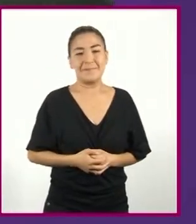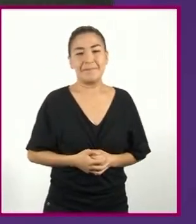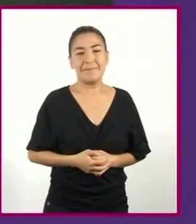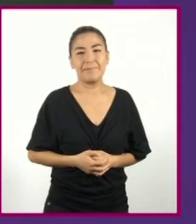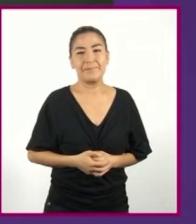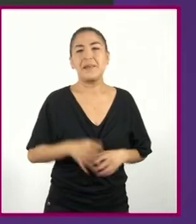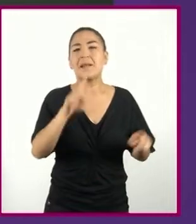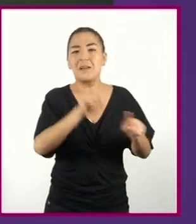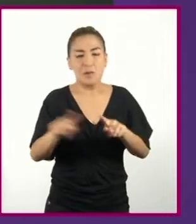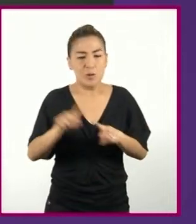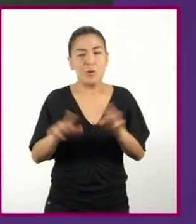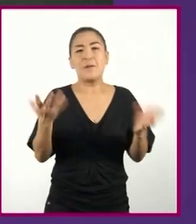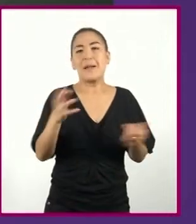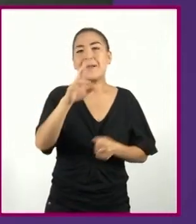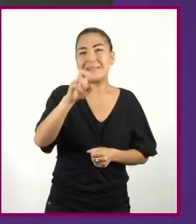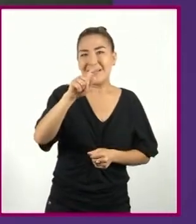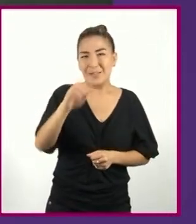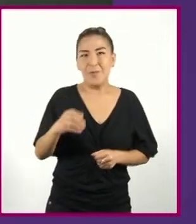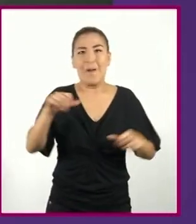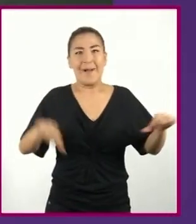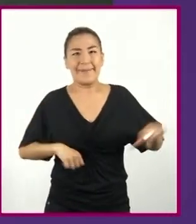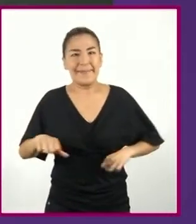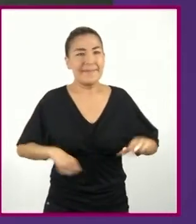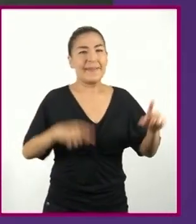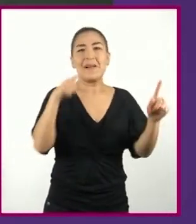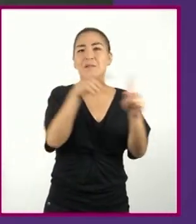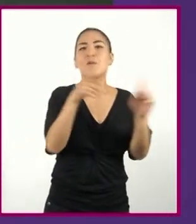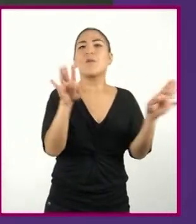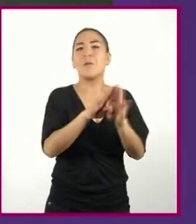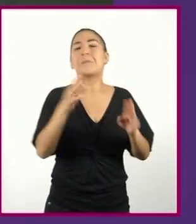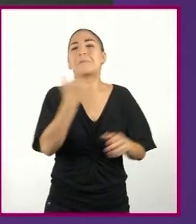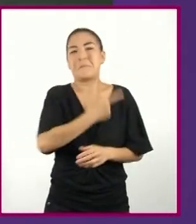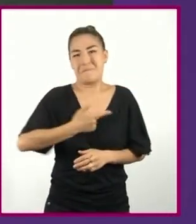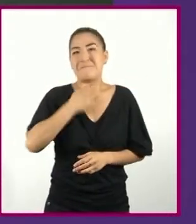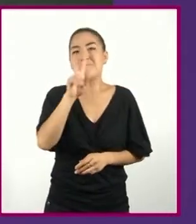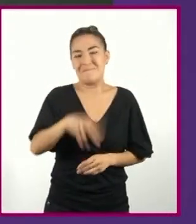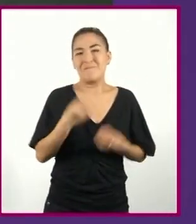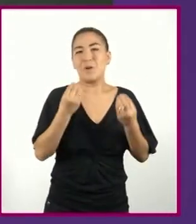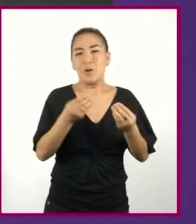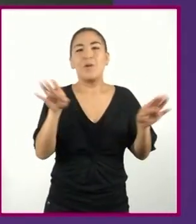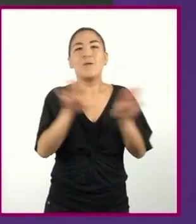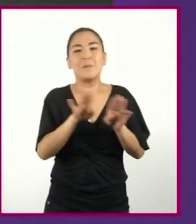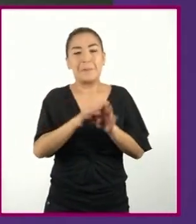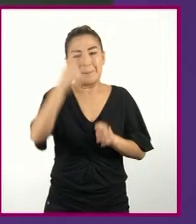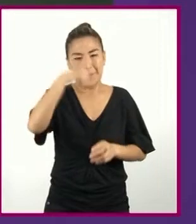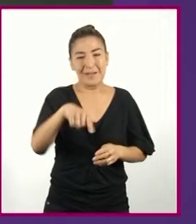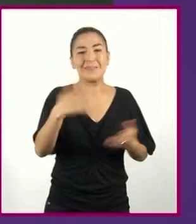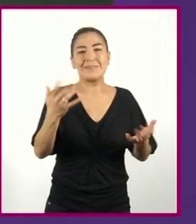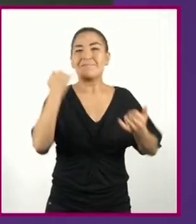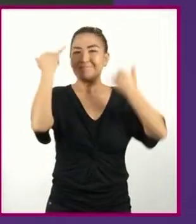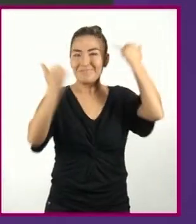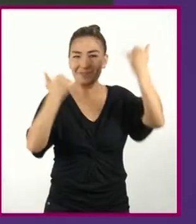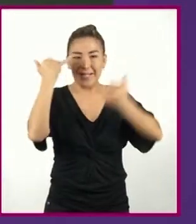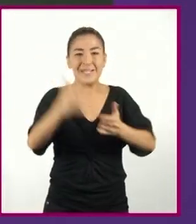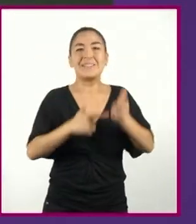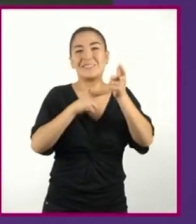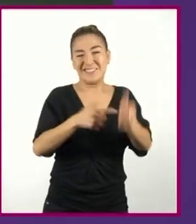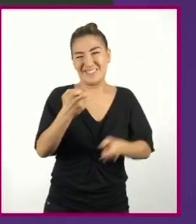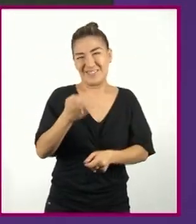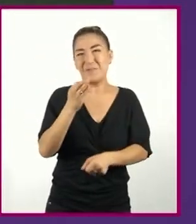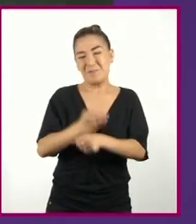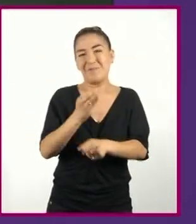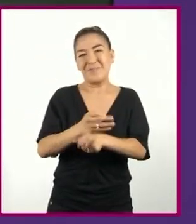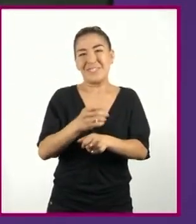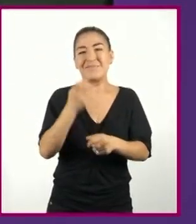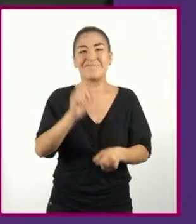Realizar los retos y actividades me gusta mucho. Es una manera de mantenernos creativos durante esta